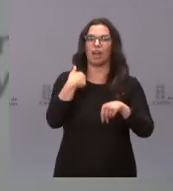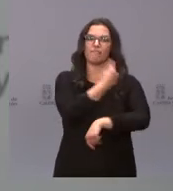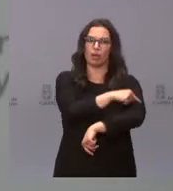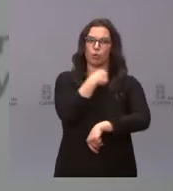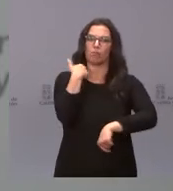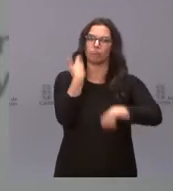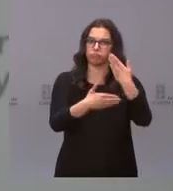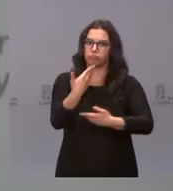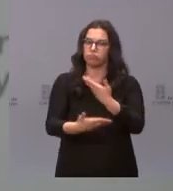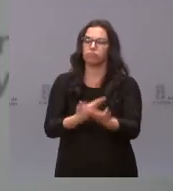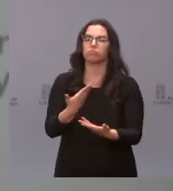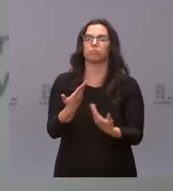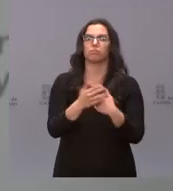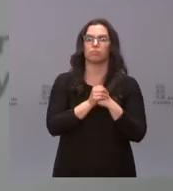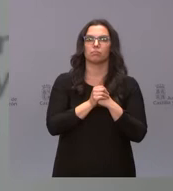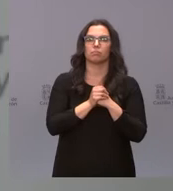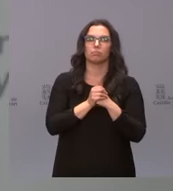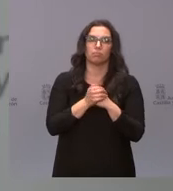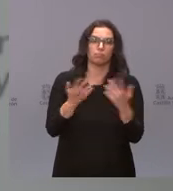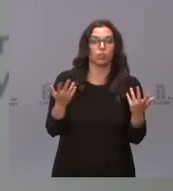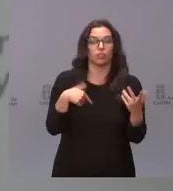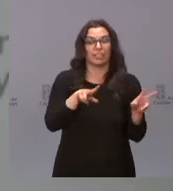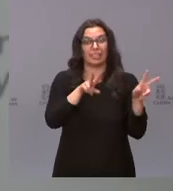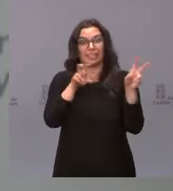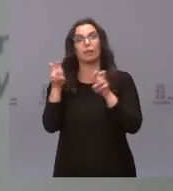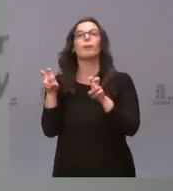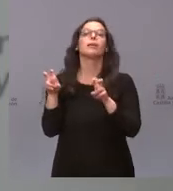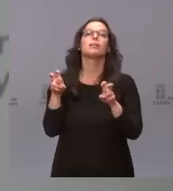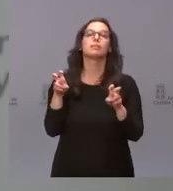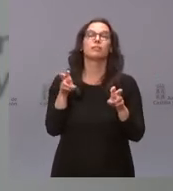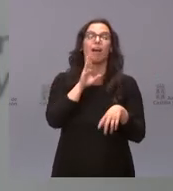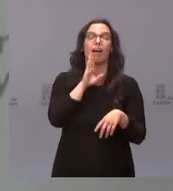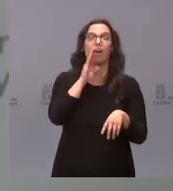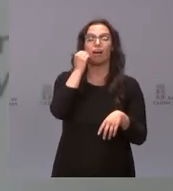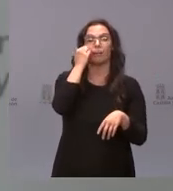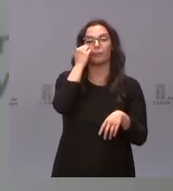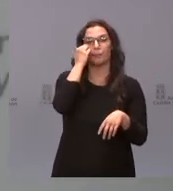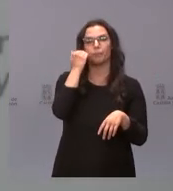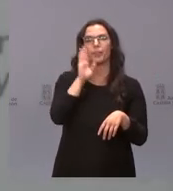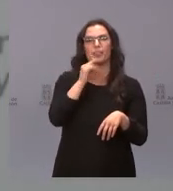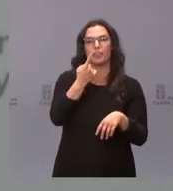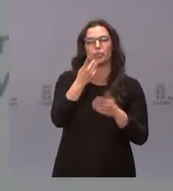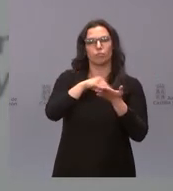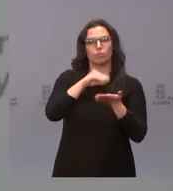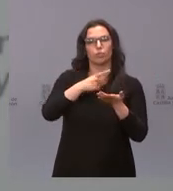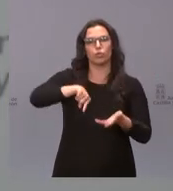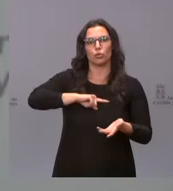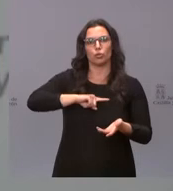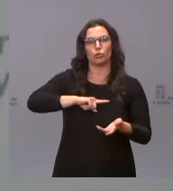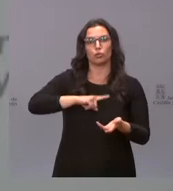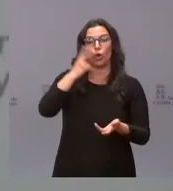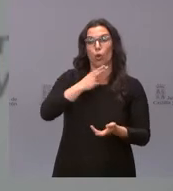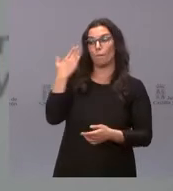por estas cuestiones ya he mencionado en varias ocasiones que vamos a cumplir con nuestro